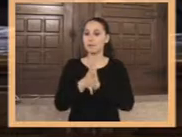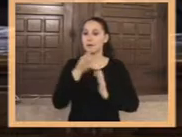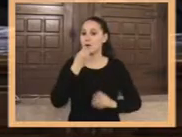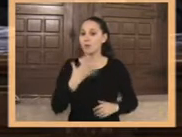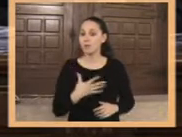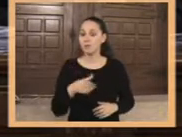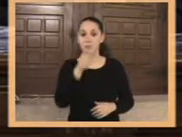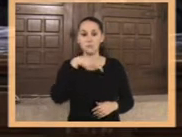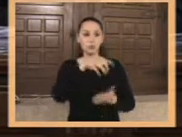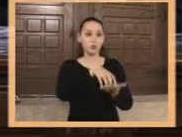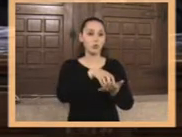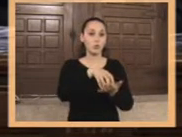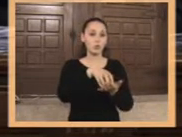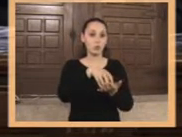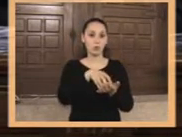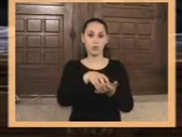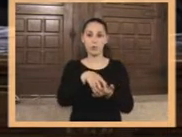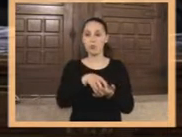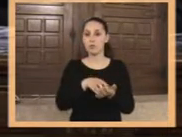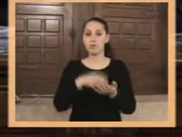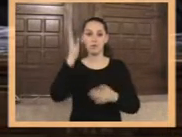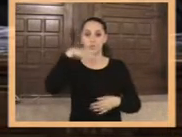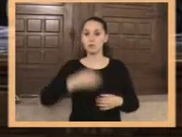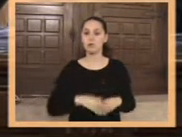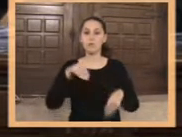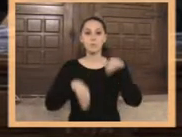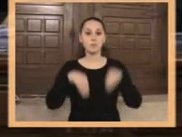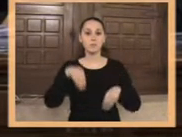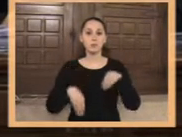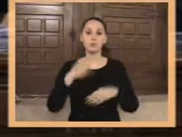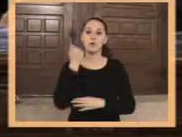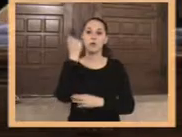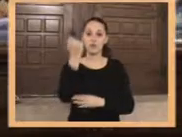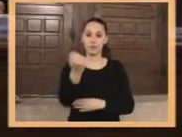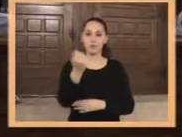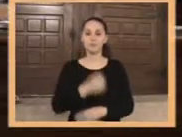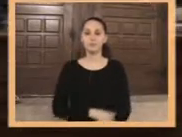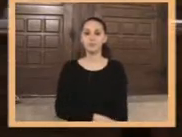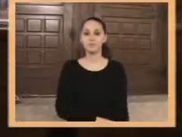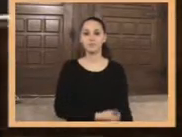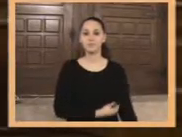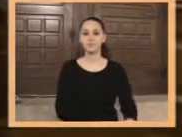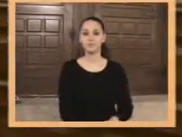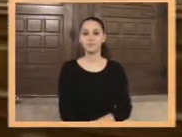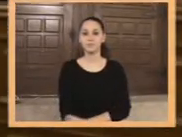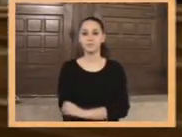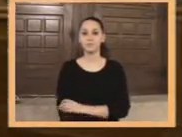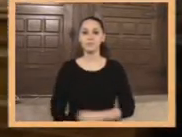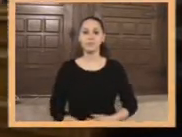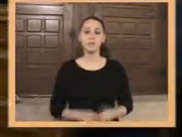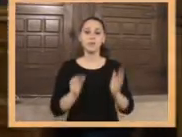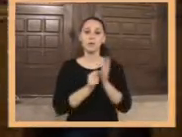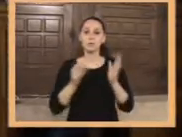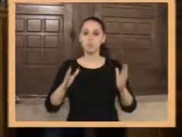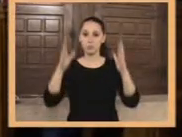que tenga el refrendo favorable de su voto. Pasamos a votación, por tanto. Votos a favor. Se aprueba el